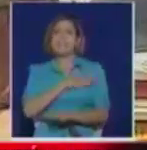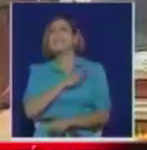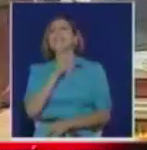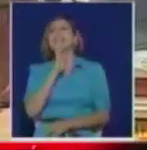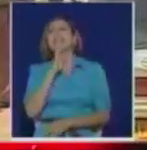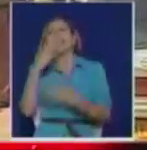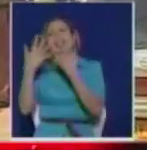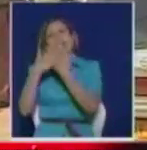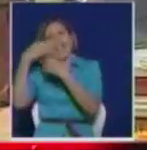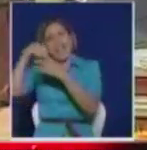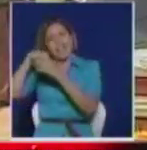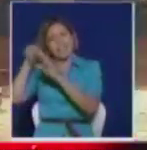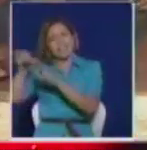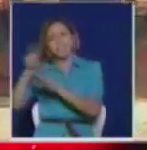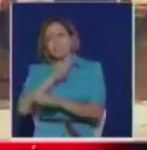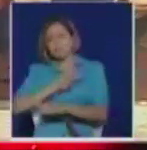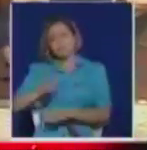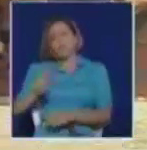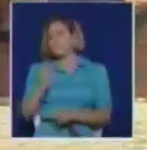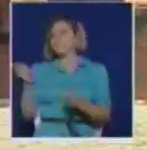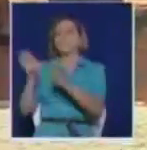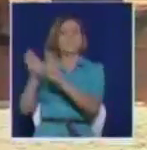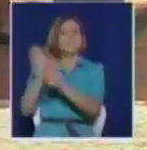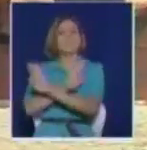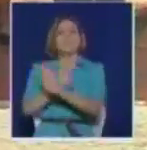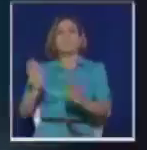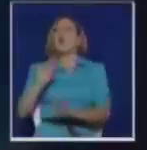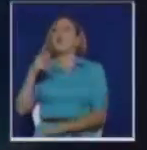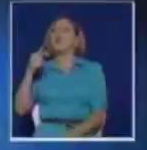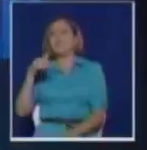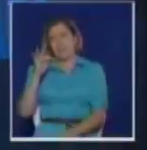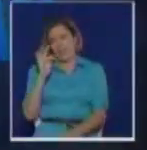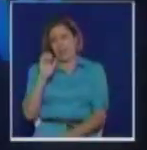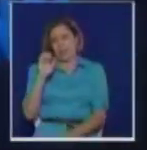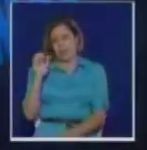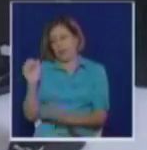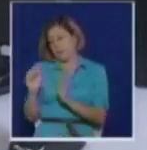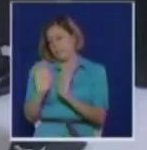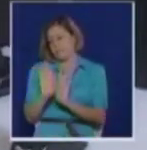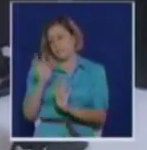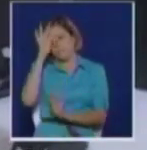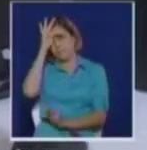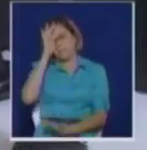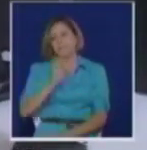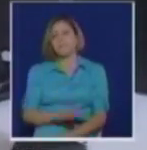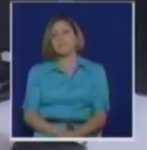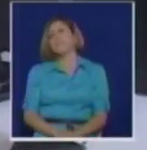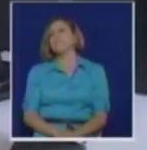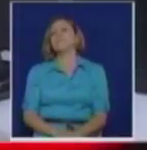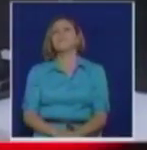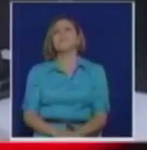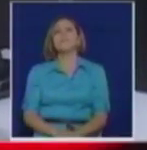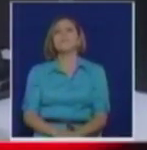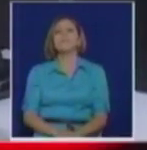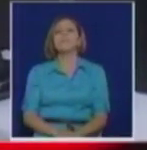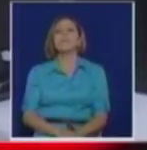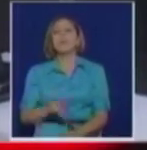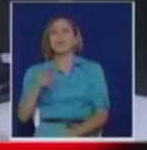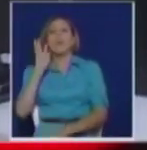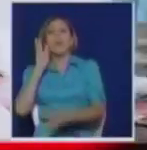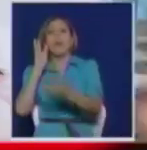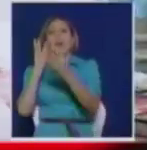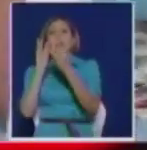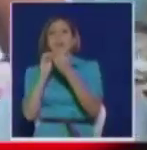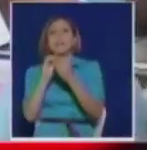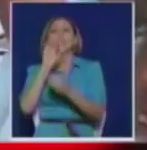las cárceles del Departamento del Valle y a los usuarios de la EPS. Se trata de un convenio que vale 5.600